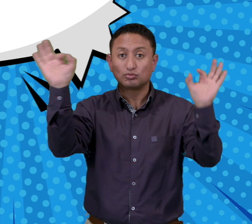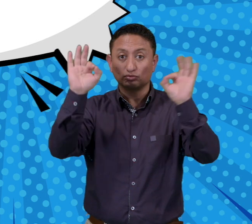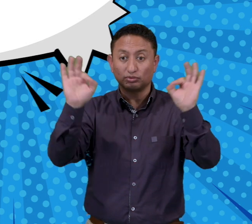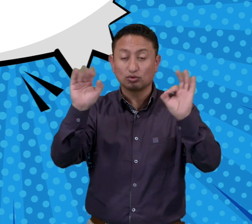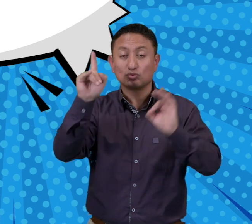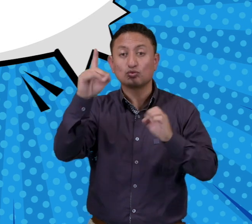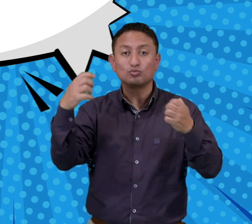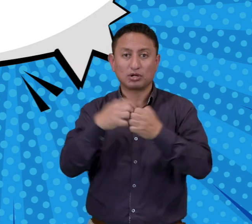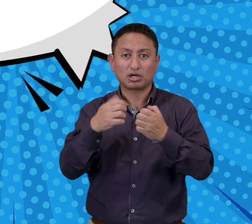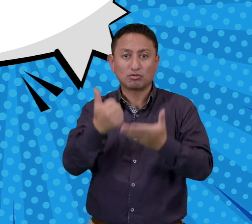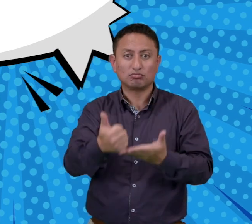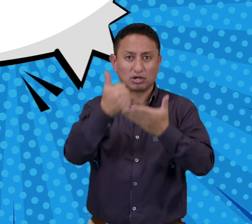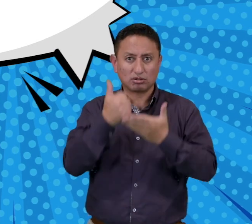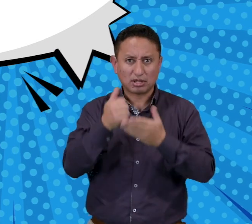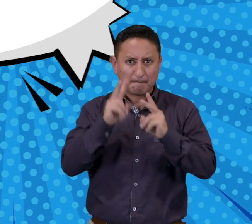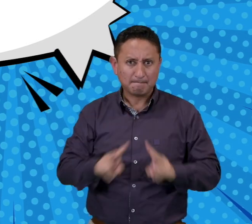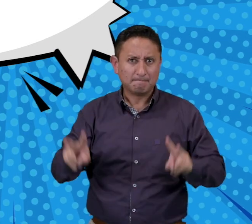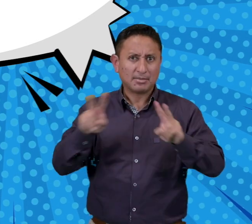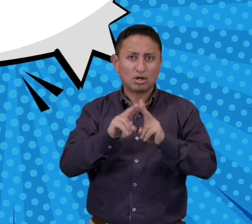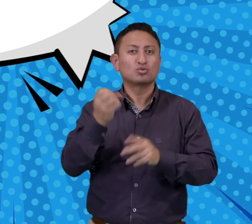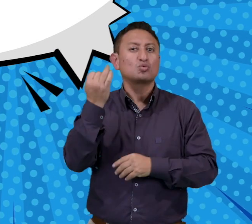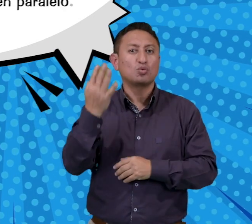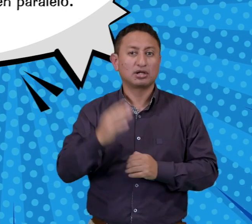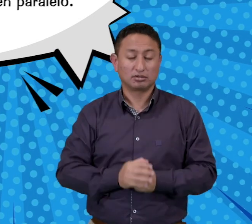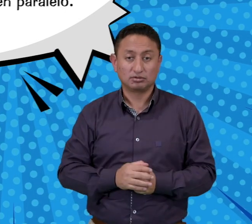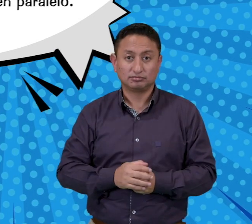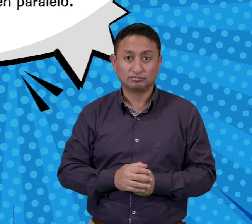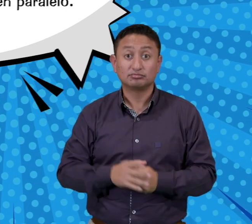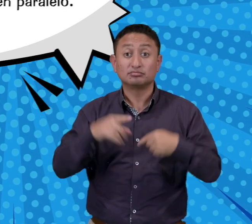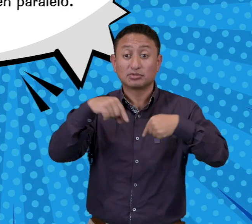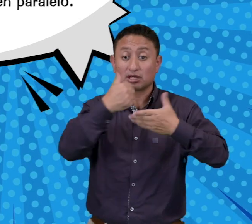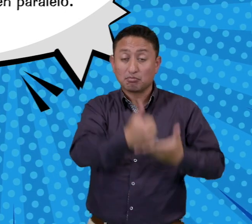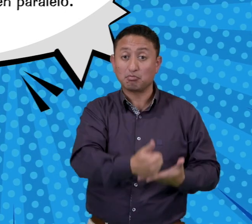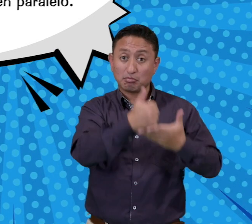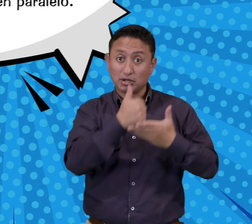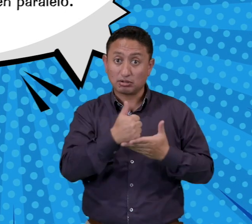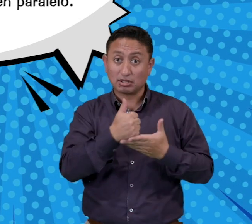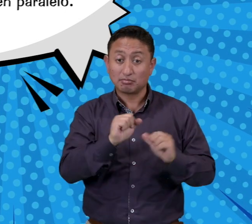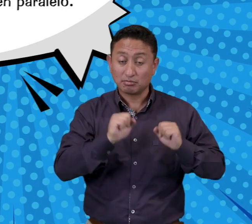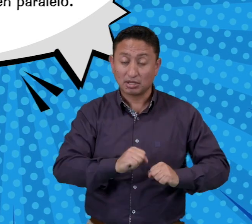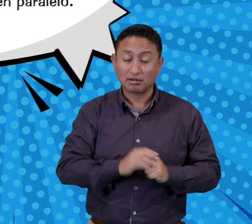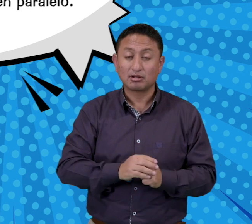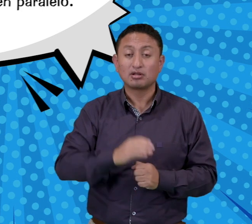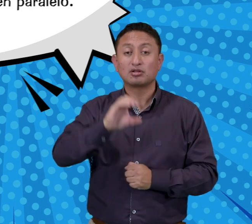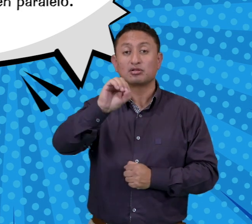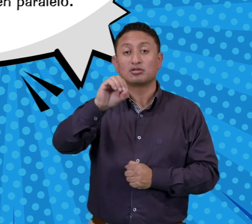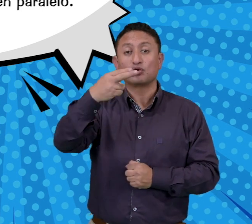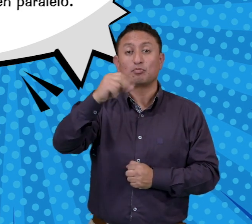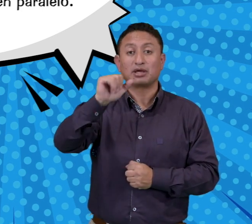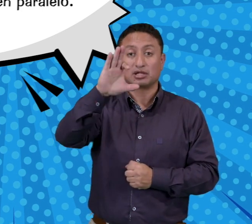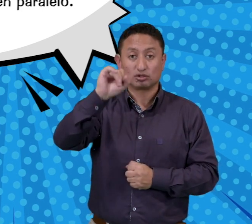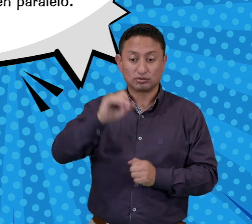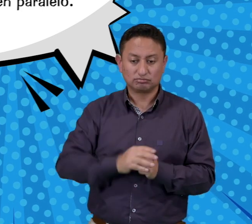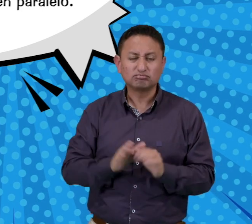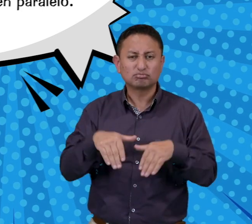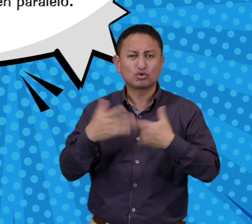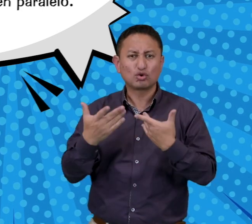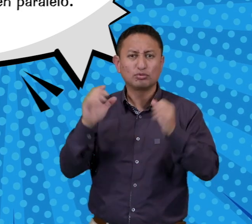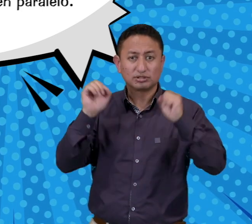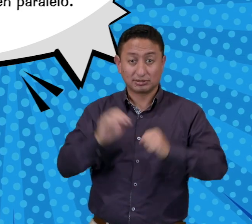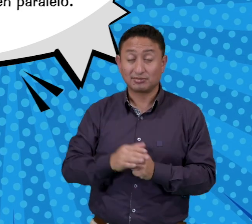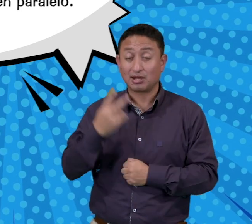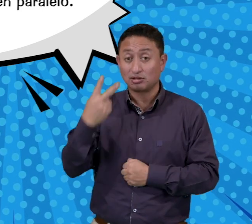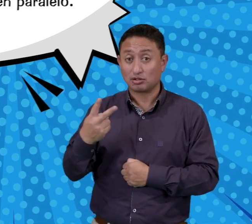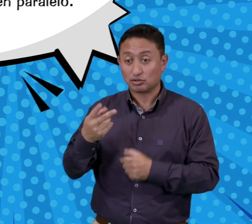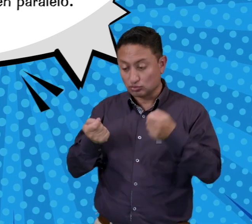un instrumento que nos ayuda a medir su valor. El instrumento que nos ayuda a medir la resistencia se llama ómetro y su manera de medir es a